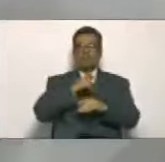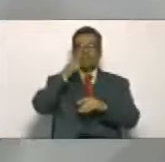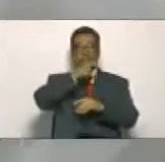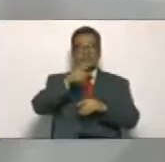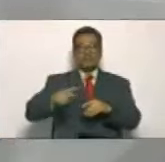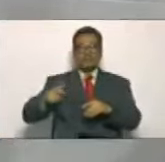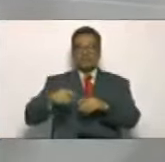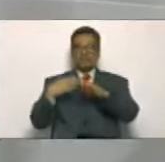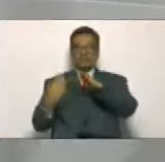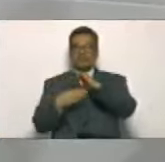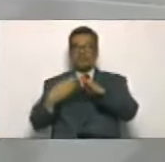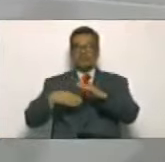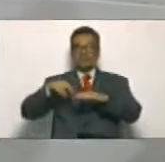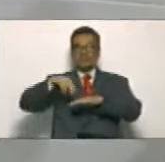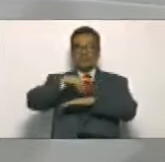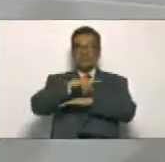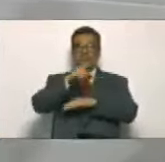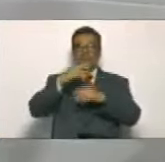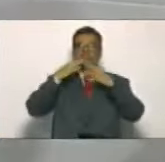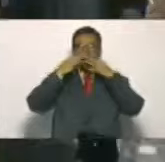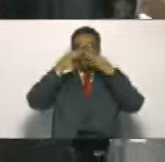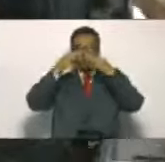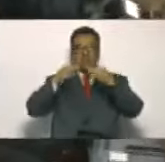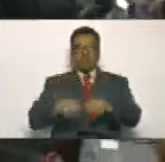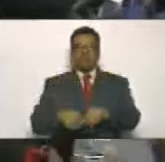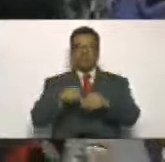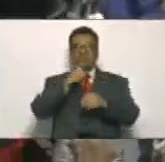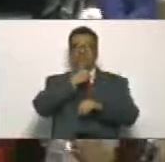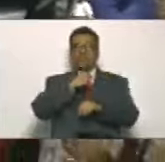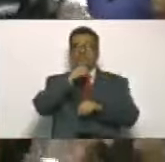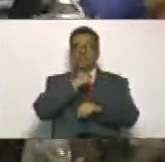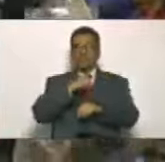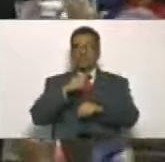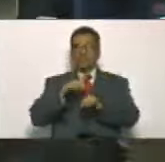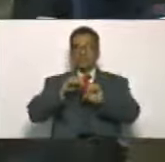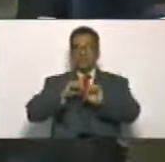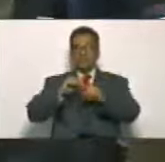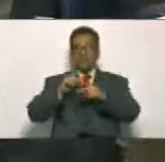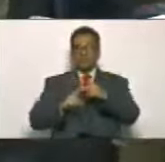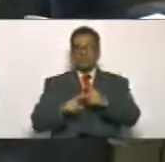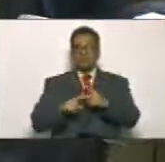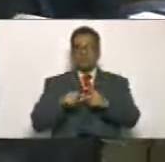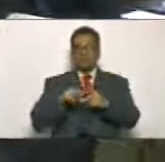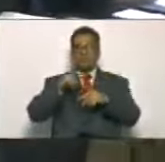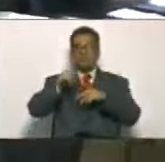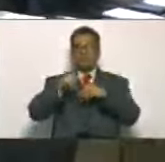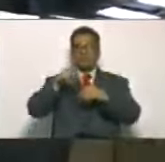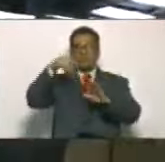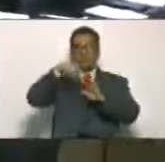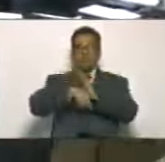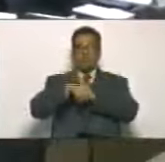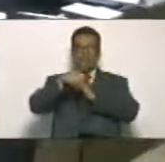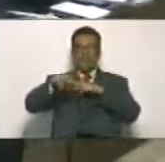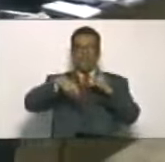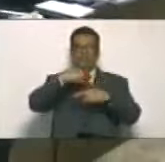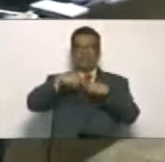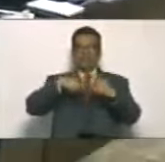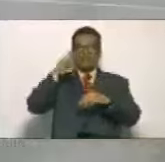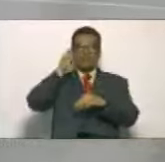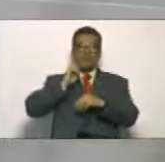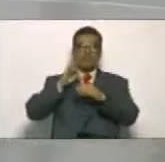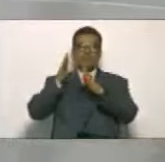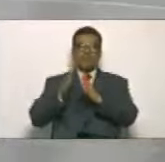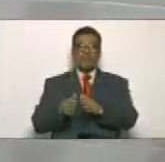pueblo de base, de a pie, para garantizar, resistir, sostener, mantener y profundizar la revolución